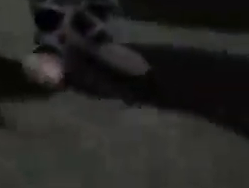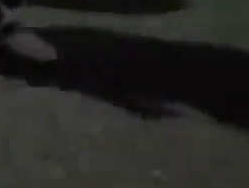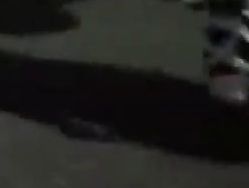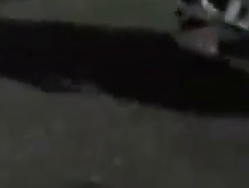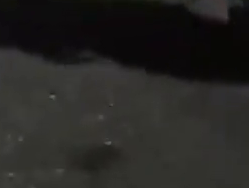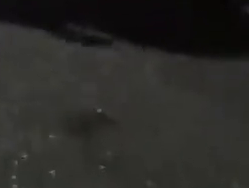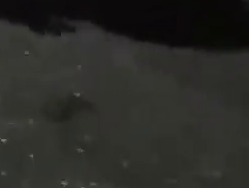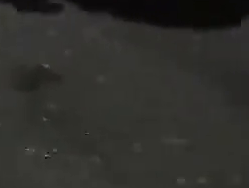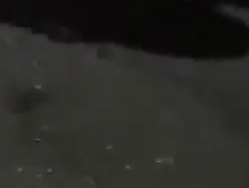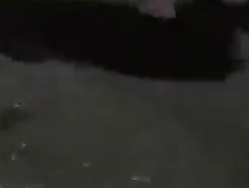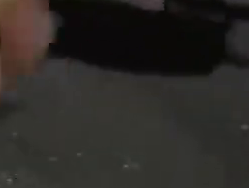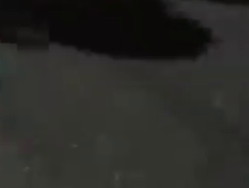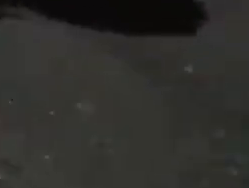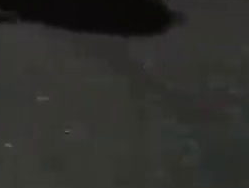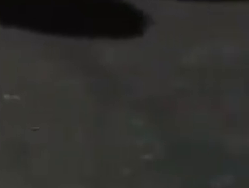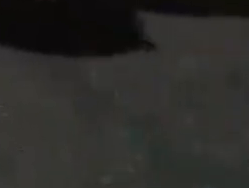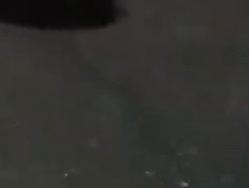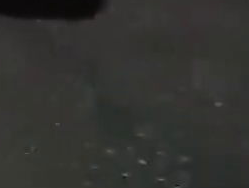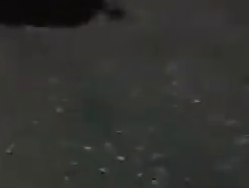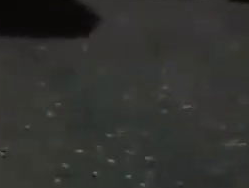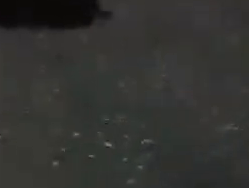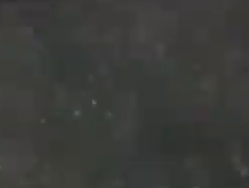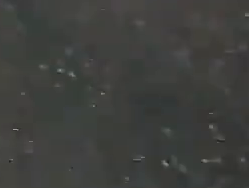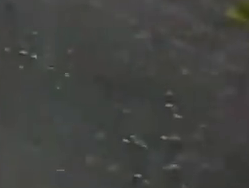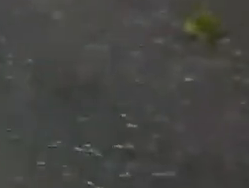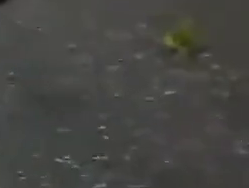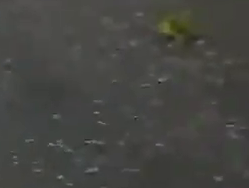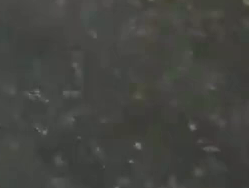de Carnaval 2023.